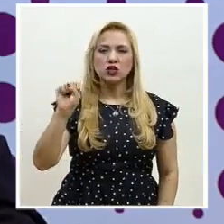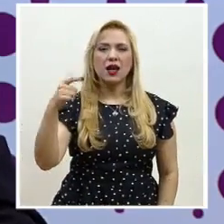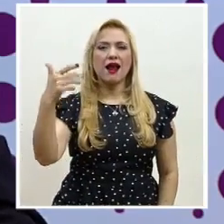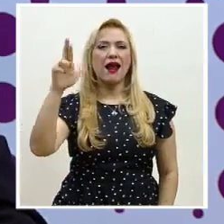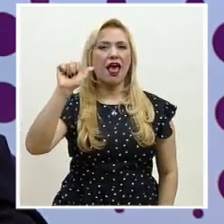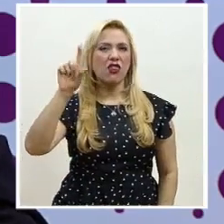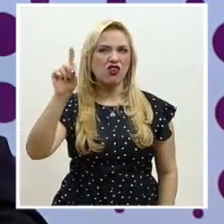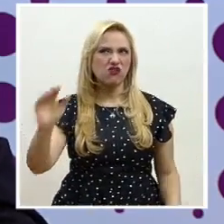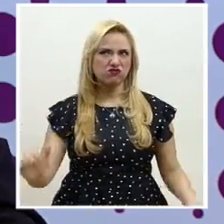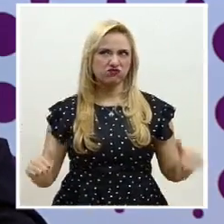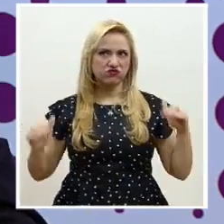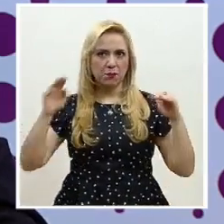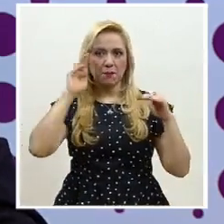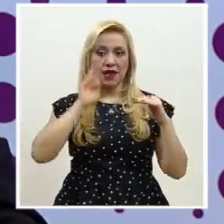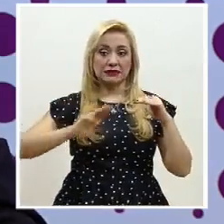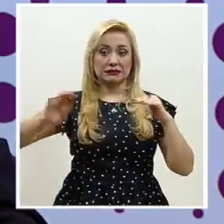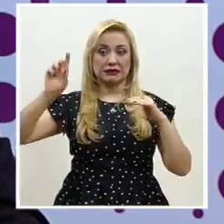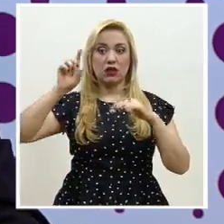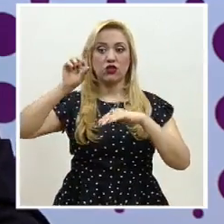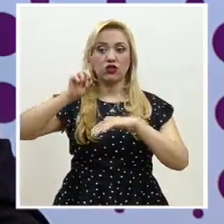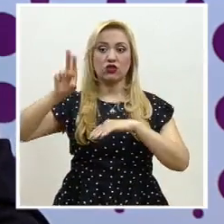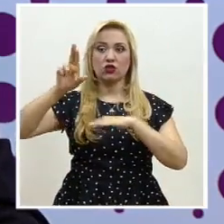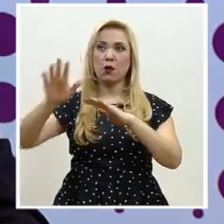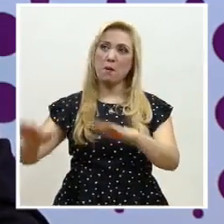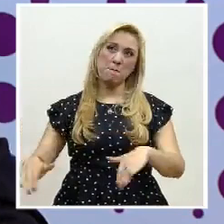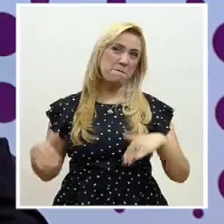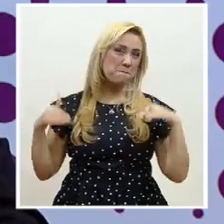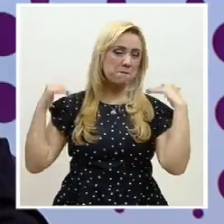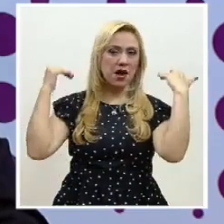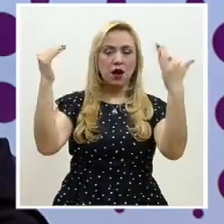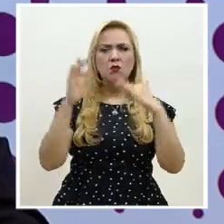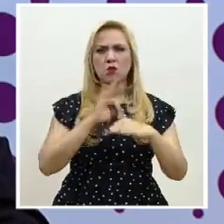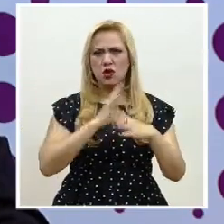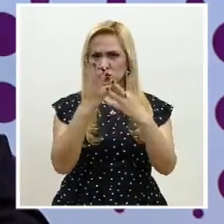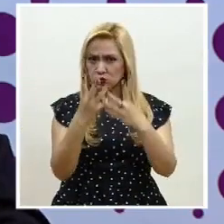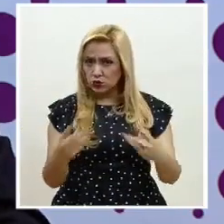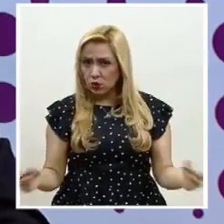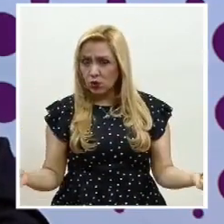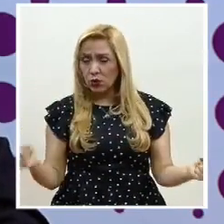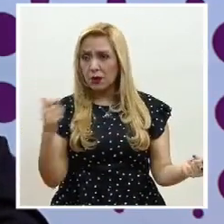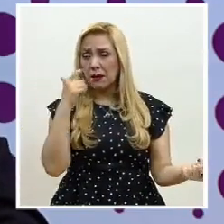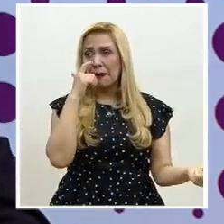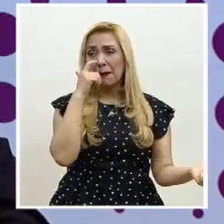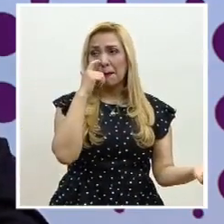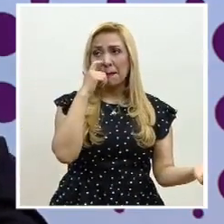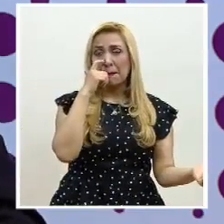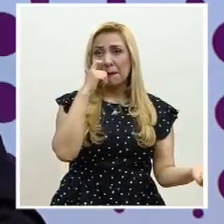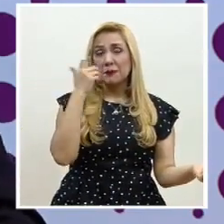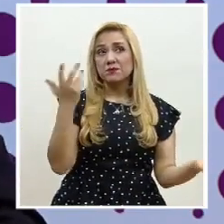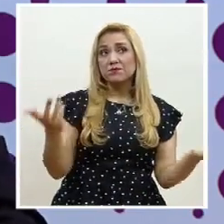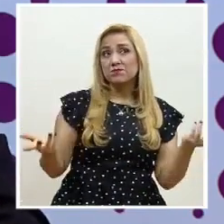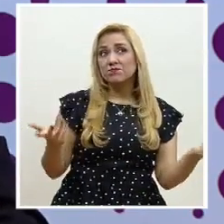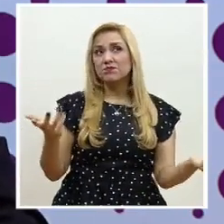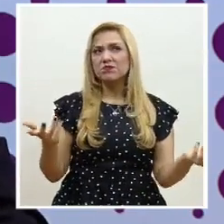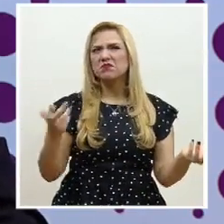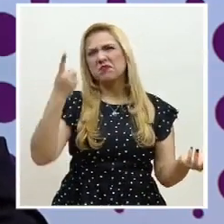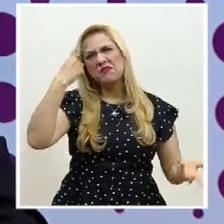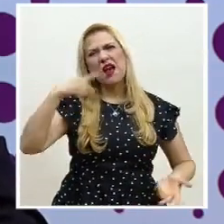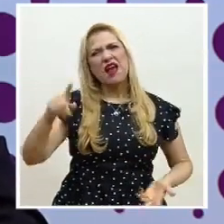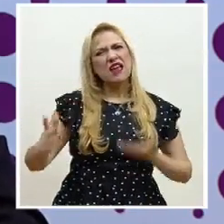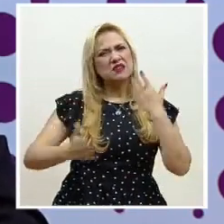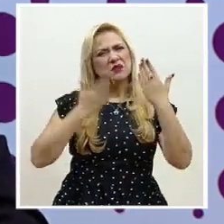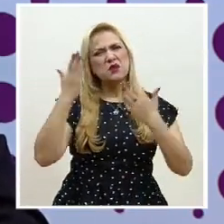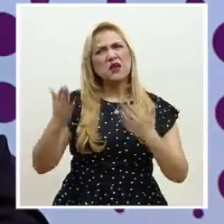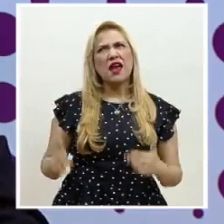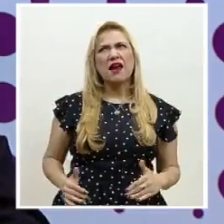digamos, con la posibilidad de presentar soluciones creativas? ¿O qué importancia tiene, por ejemplo, realizar un posgrado para alguien que